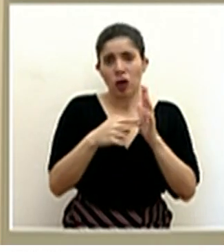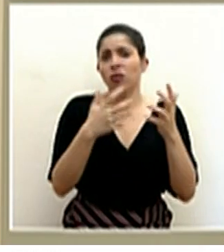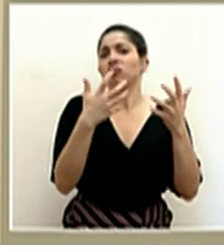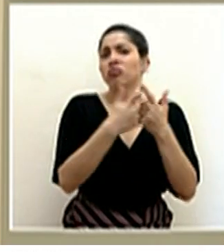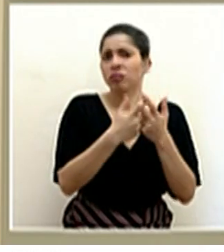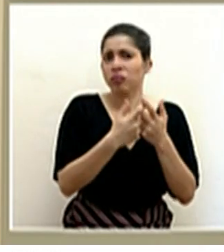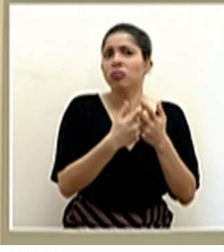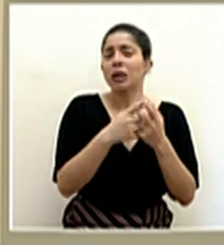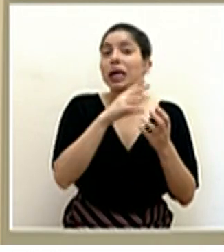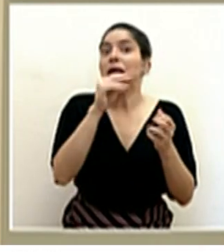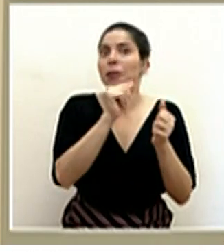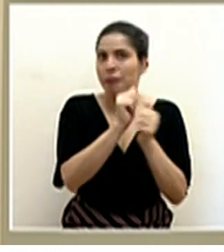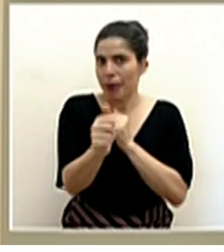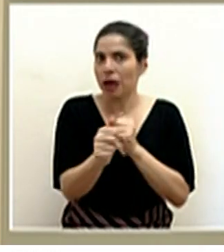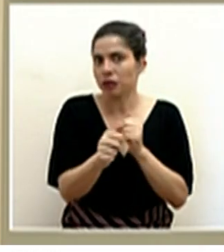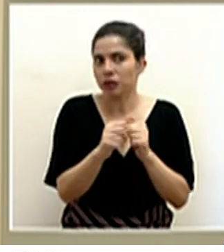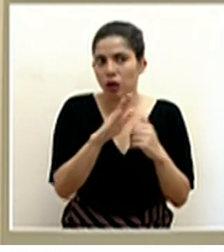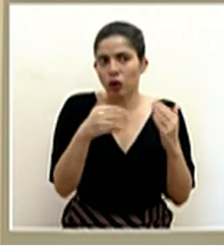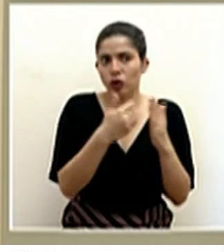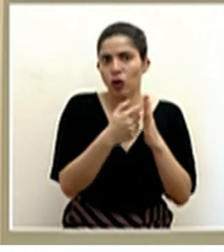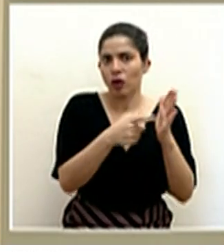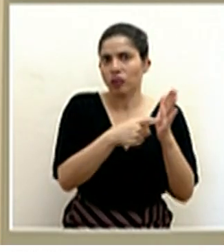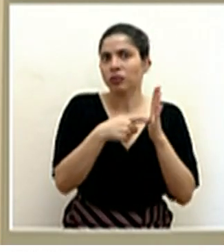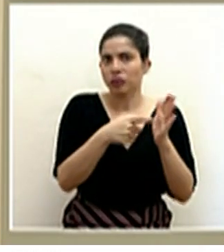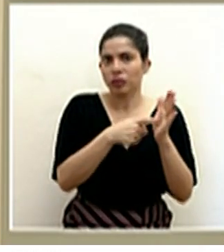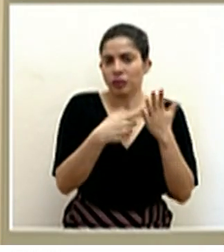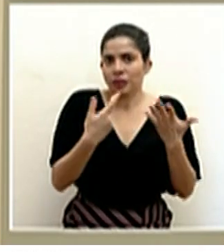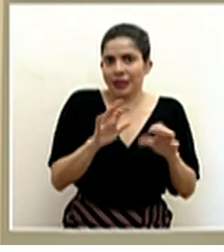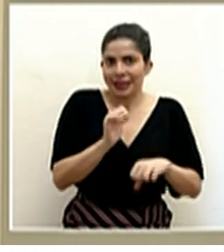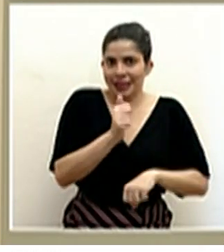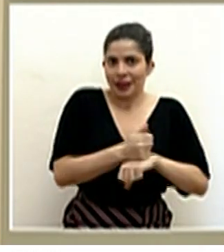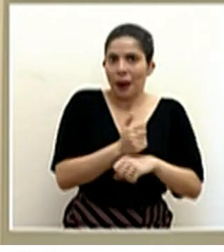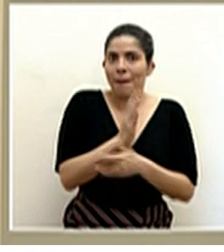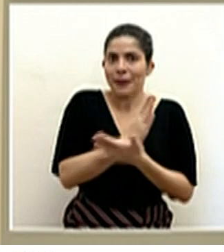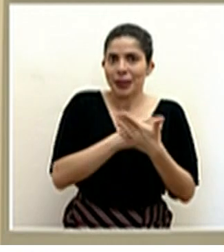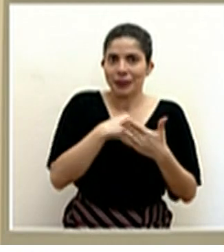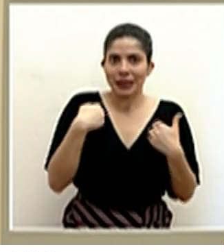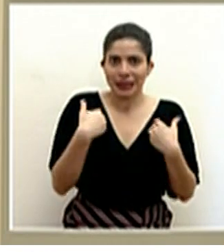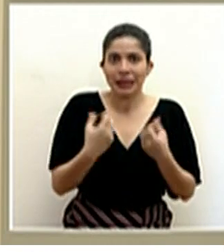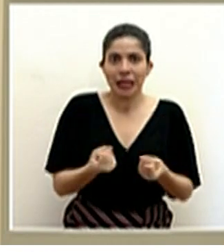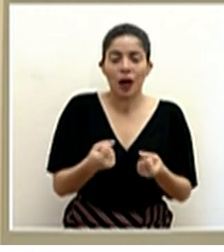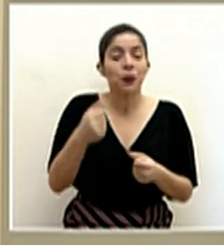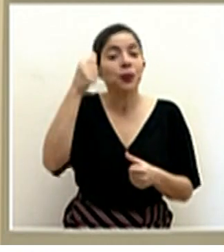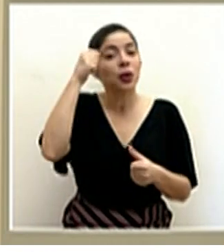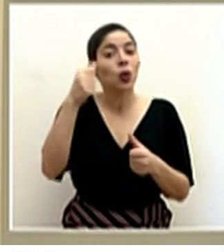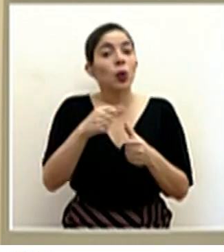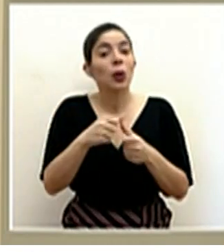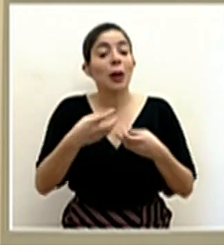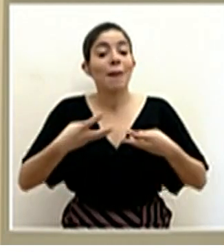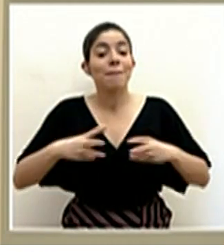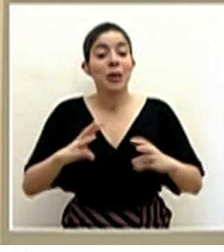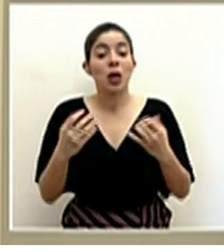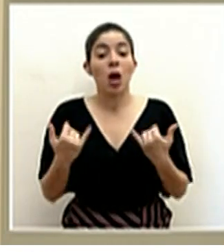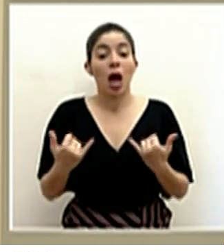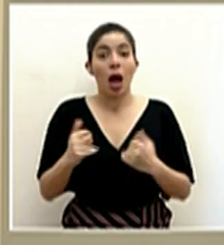en muchos casos los lineamientos generales que se han establecido por parte del Ministerio de Salud. Recordemos que la mecánica que se ha establecido en este momento